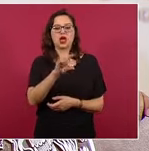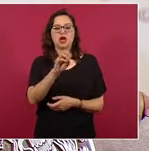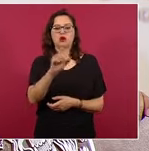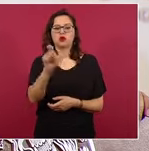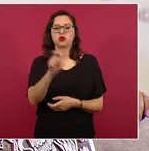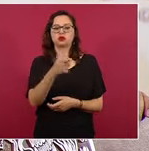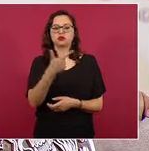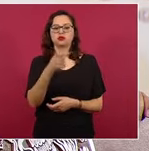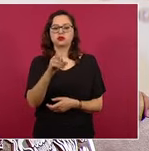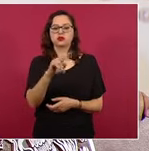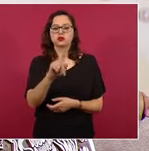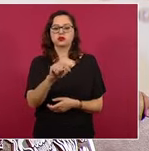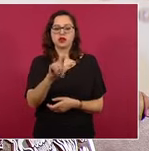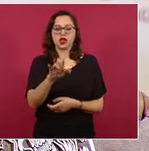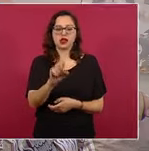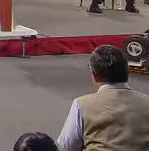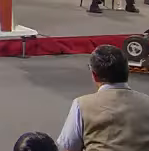pseudoambientalistas? No,